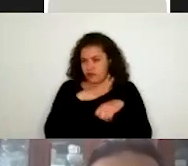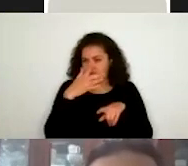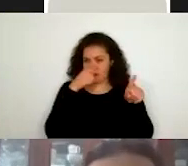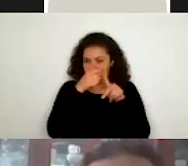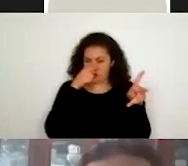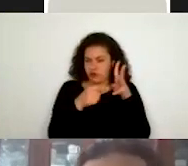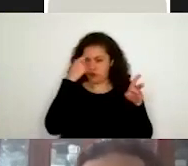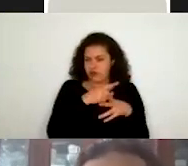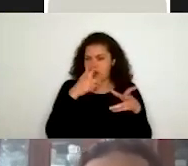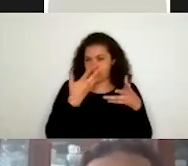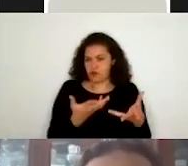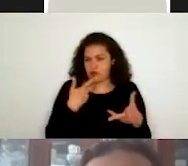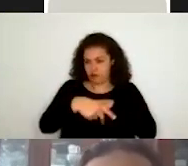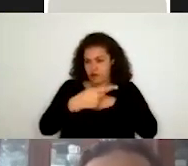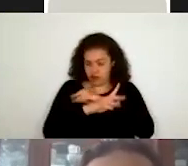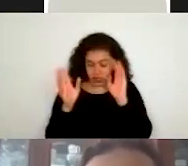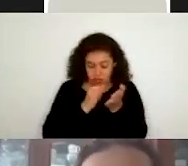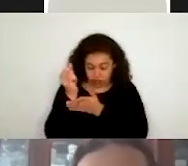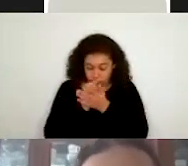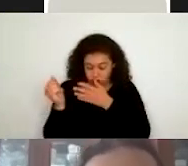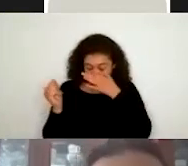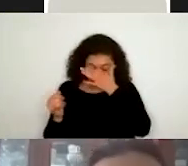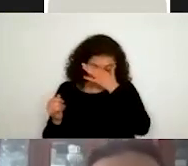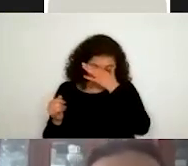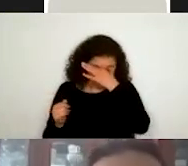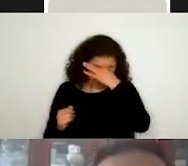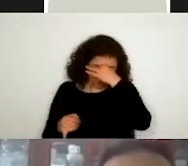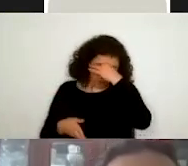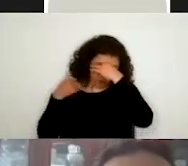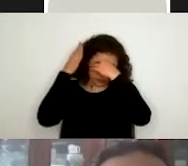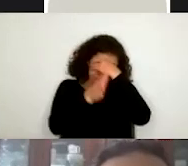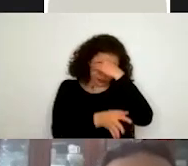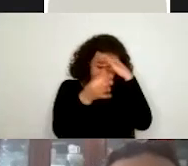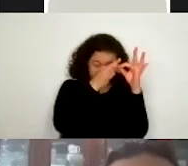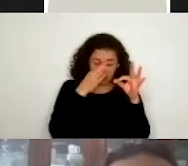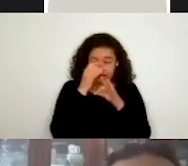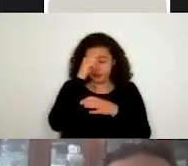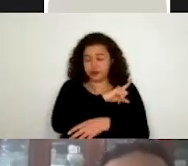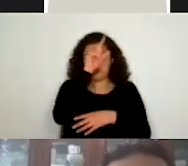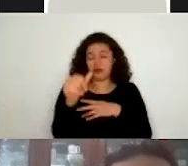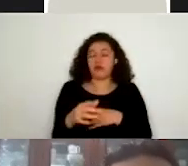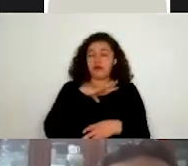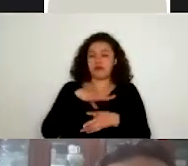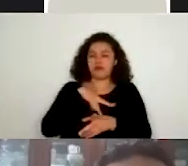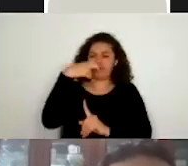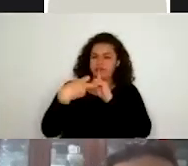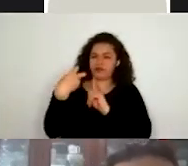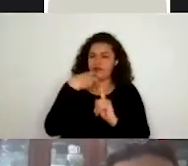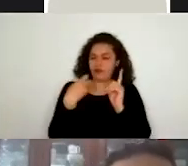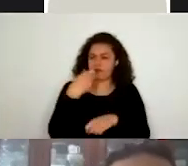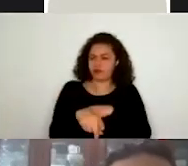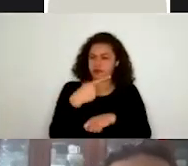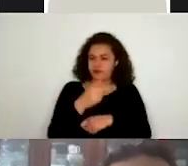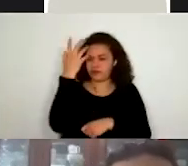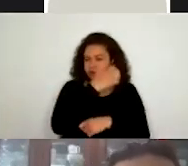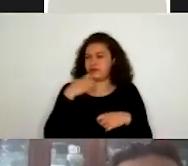vez definidos los riesgos, la determinación y cálculo de los criterios que posteriormente nos dará la evaluación del riesgo.